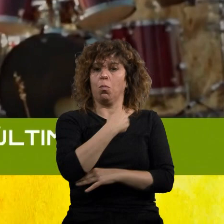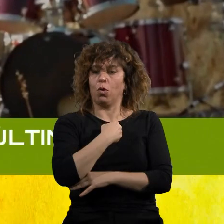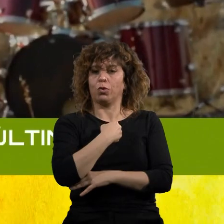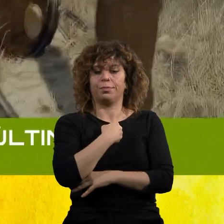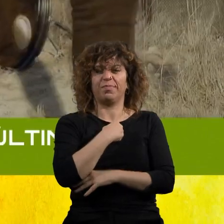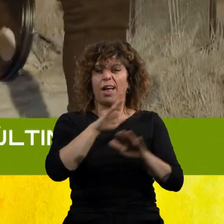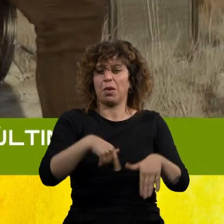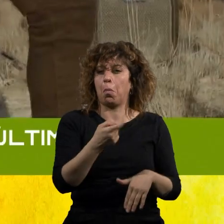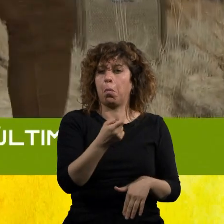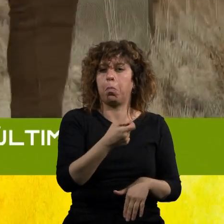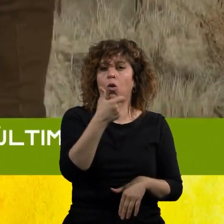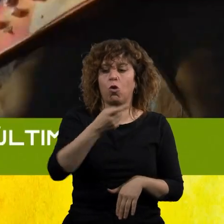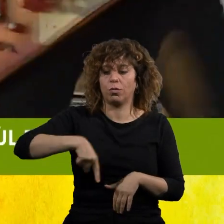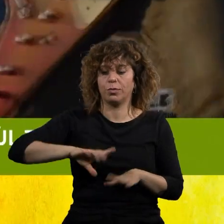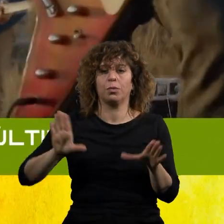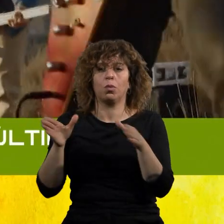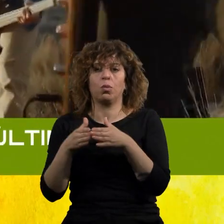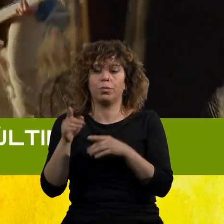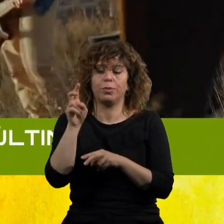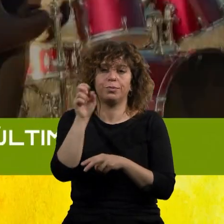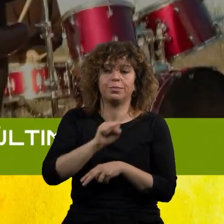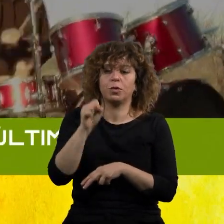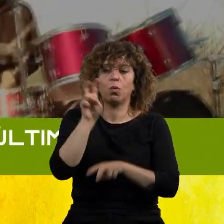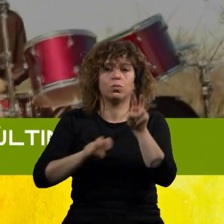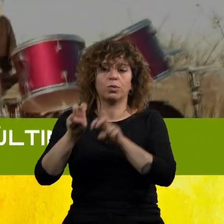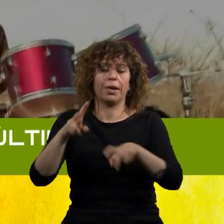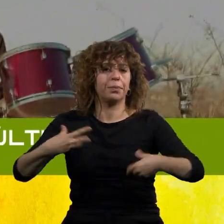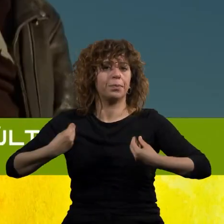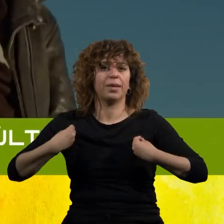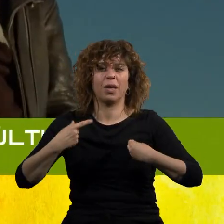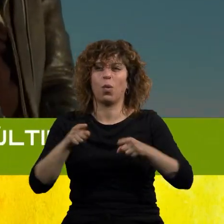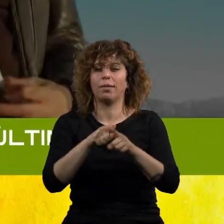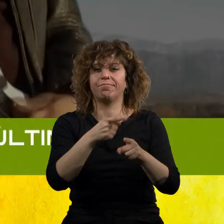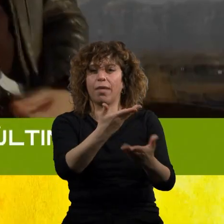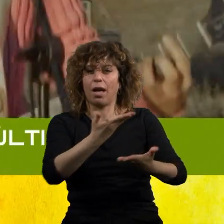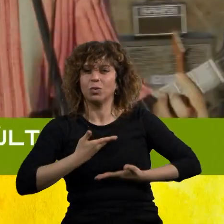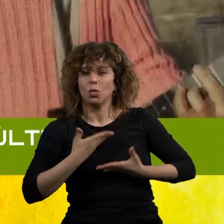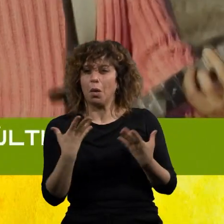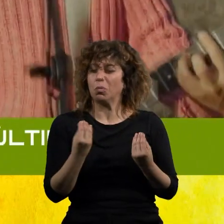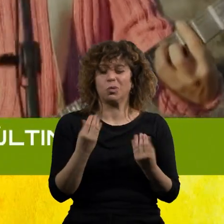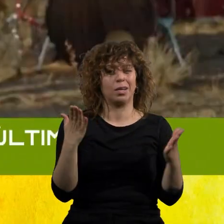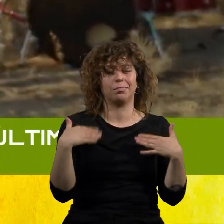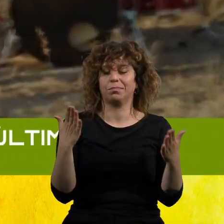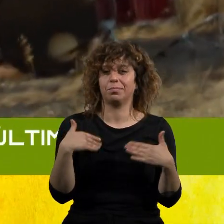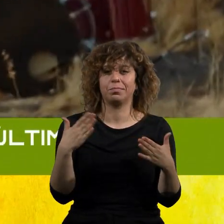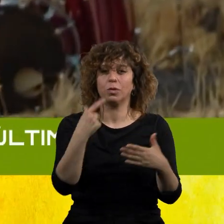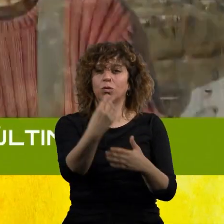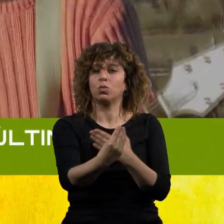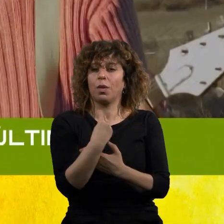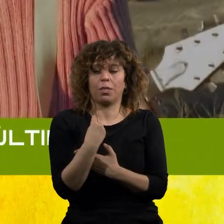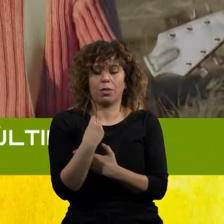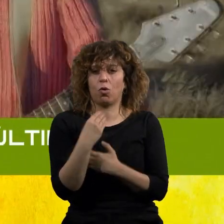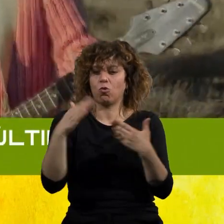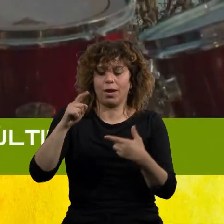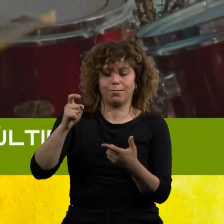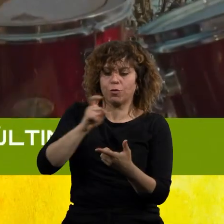relegado a un segundo plano y las bandas nos tenemos que buscar los cuartos nosotros. No hay muchas ayudas, no hay muchas, no sé cómo decirlo, subvenciones, no sabría